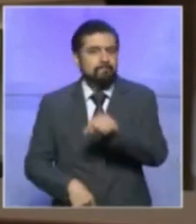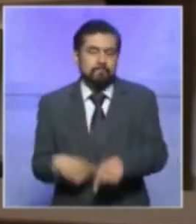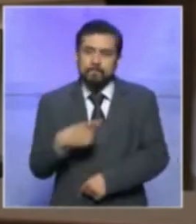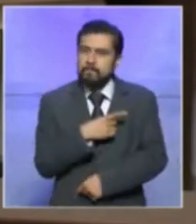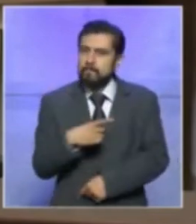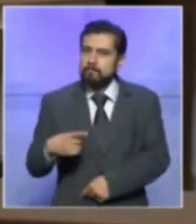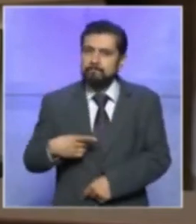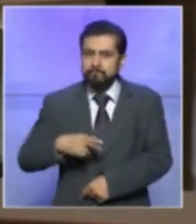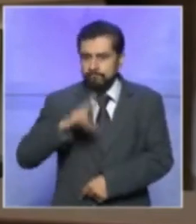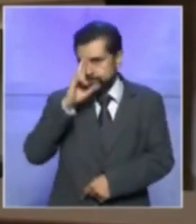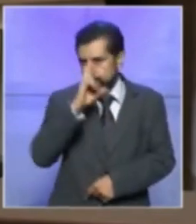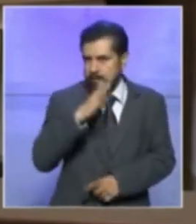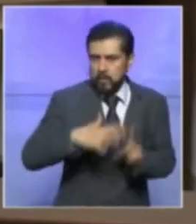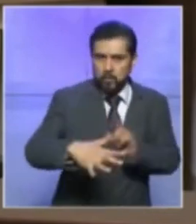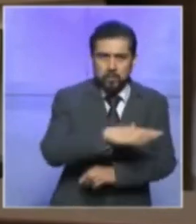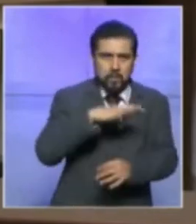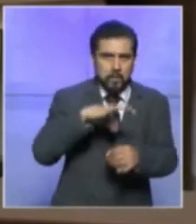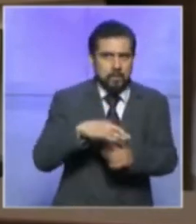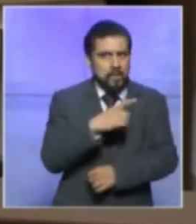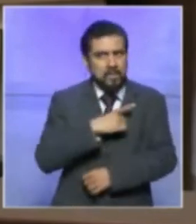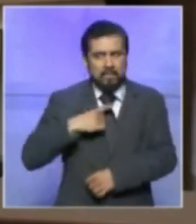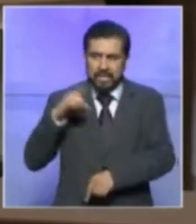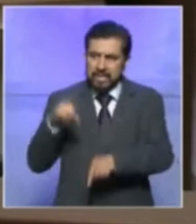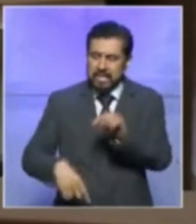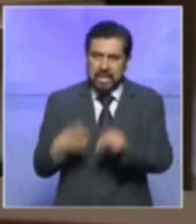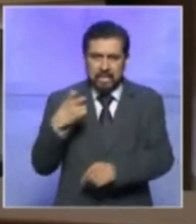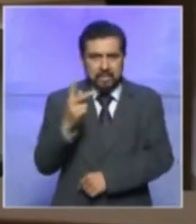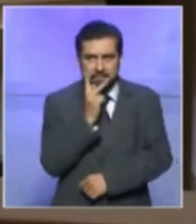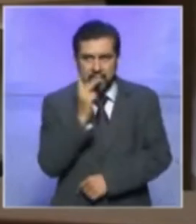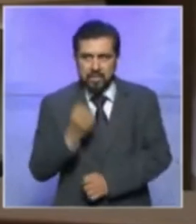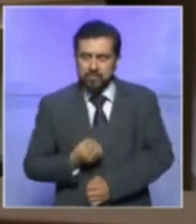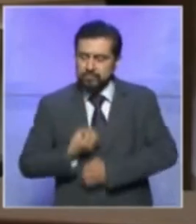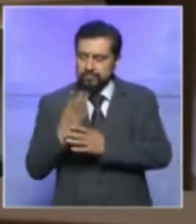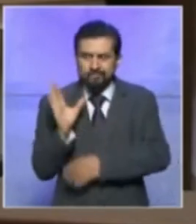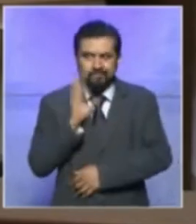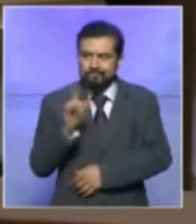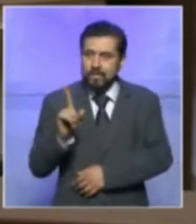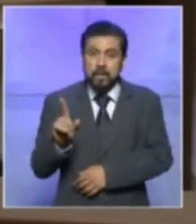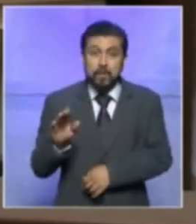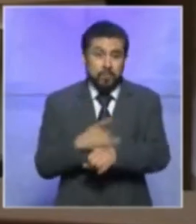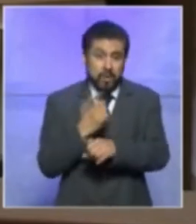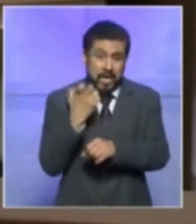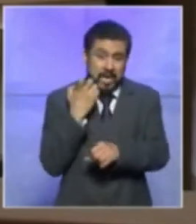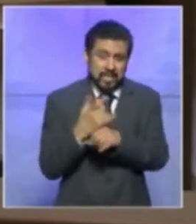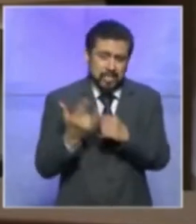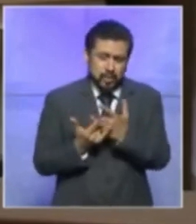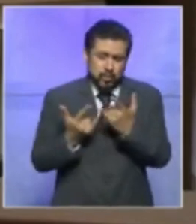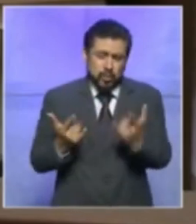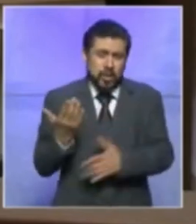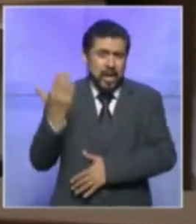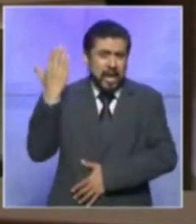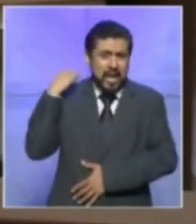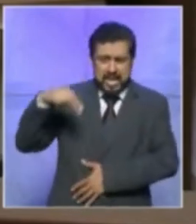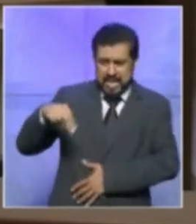sujetos electorales y dejar de utilizarla, porque históricamente la palabra naco parece ser que viene de